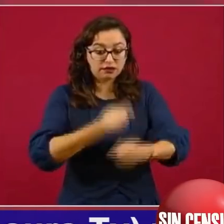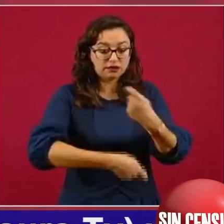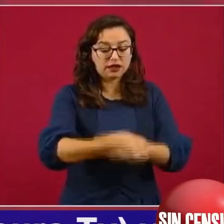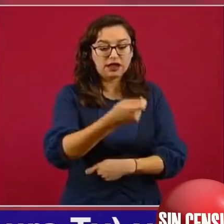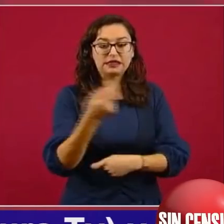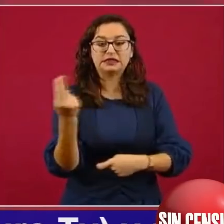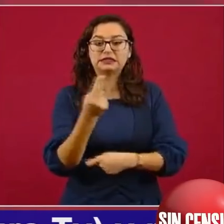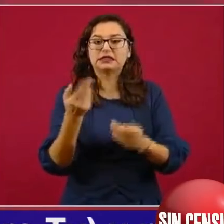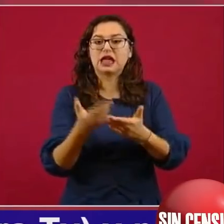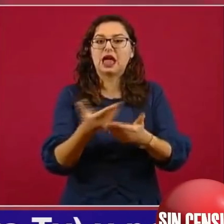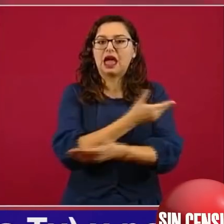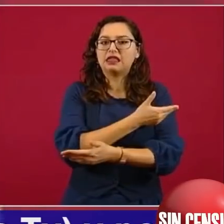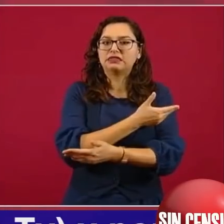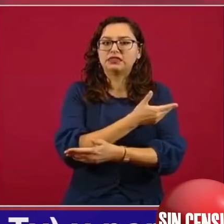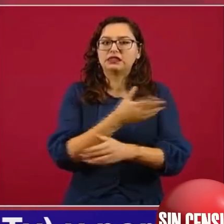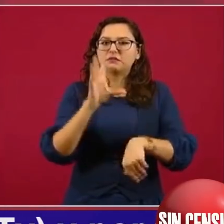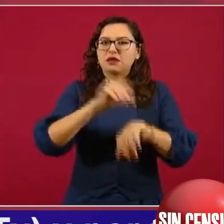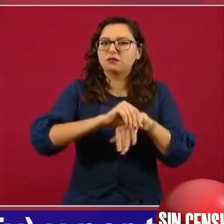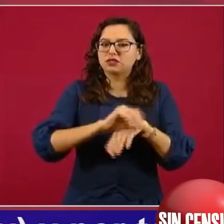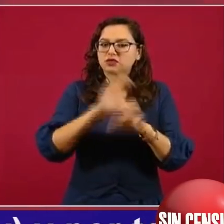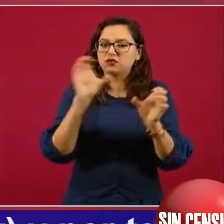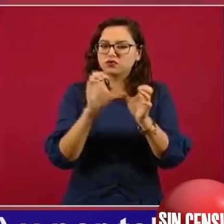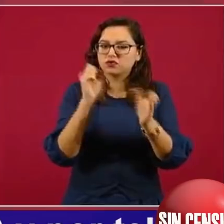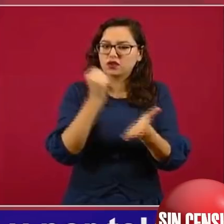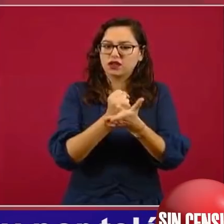A nosotros nos sucedió hace poco.